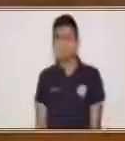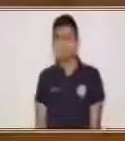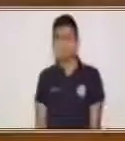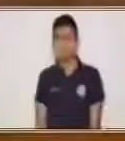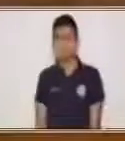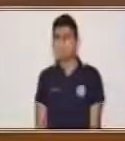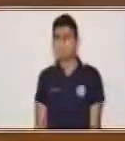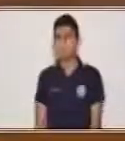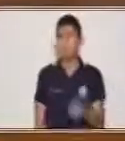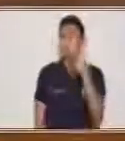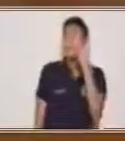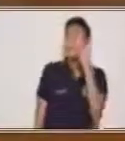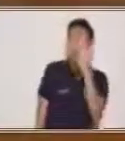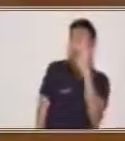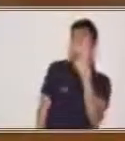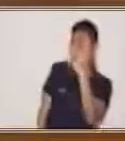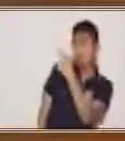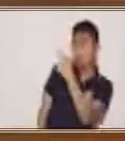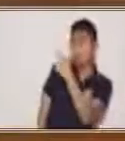Veamos qué sucede.